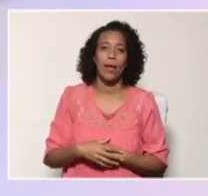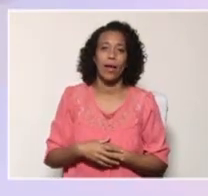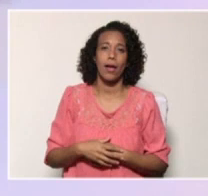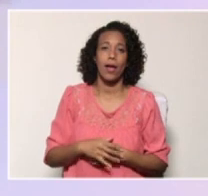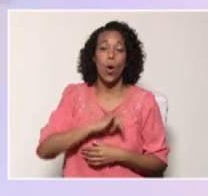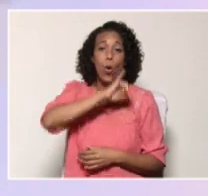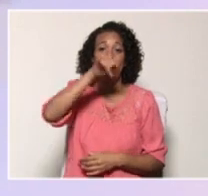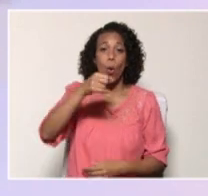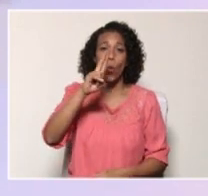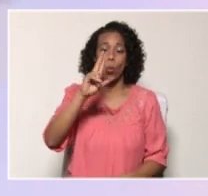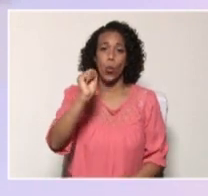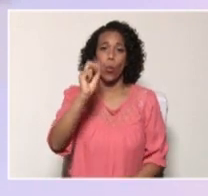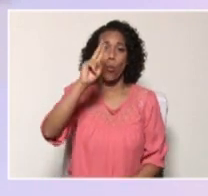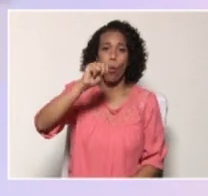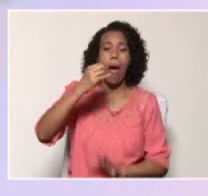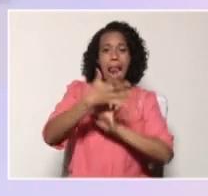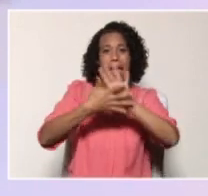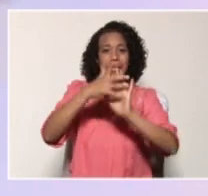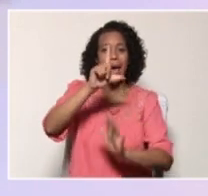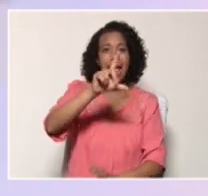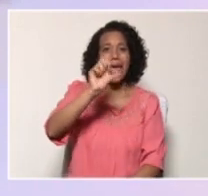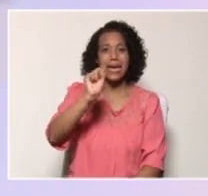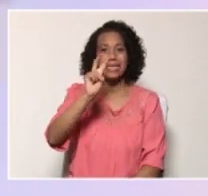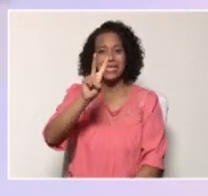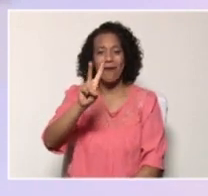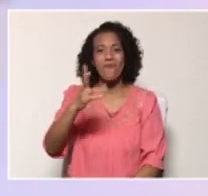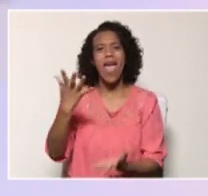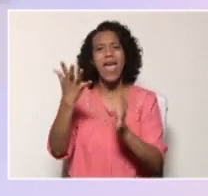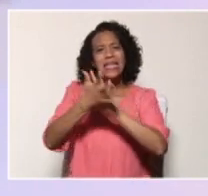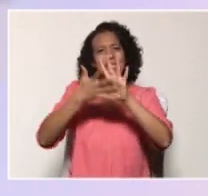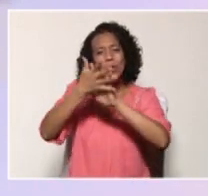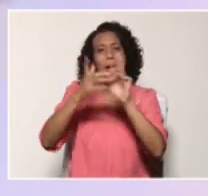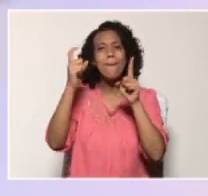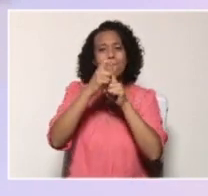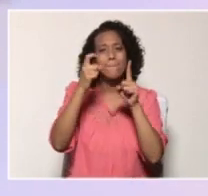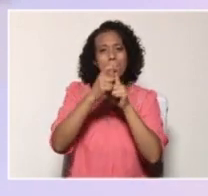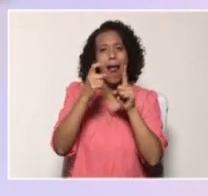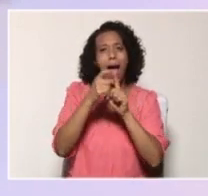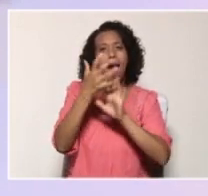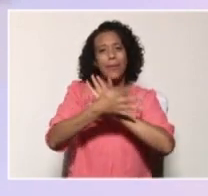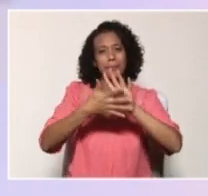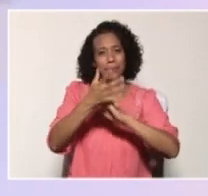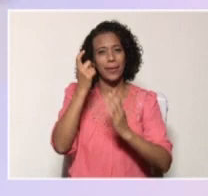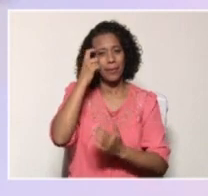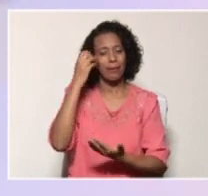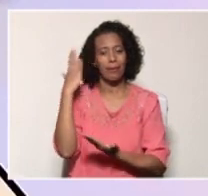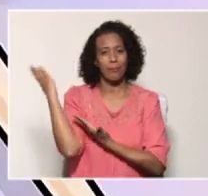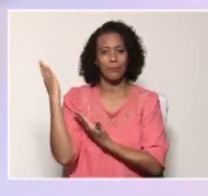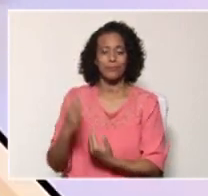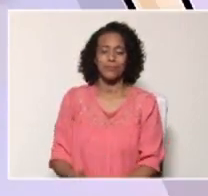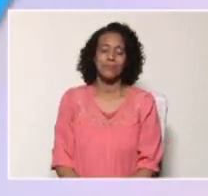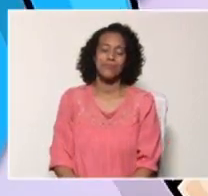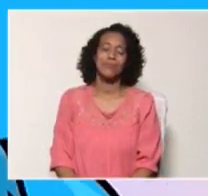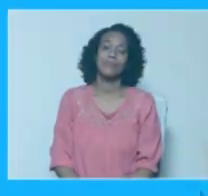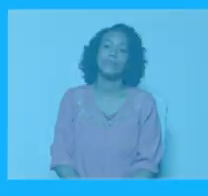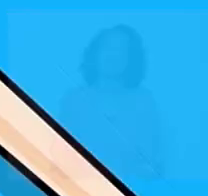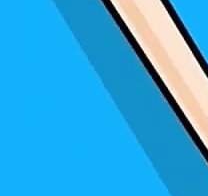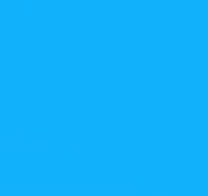querido Juan Francisco en lengua de señas venezolanas, quien nos va a dar las palabras claves del día de hoy. Adelante.